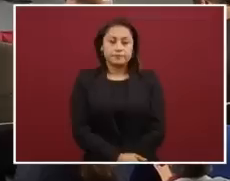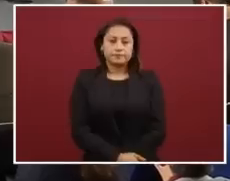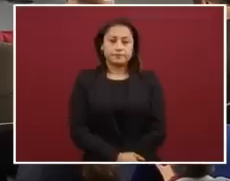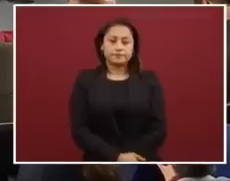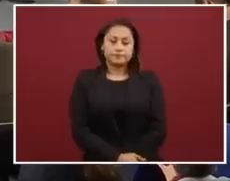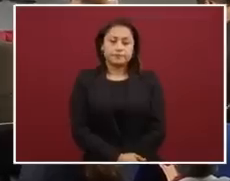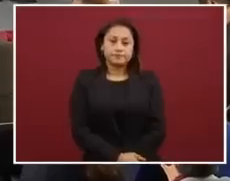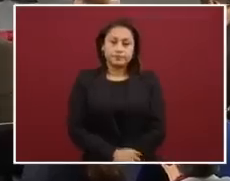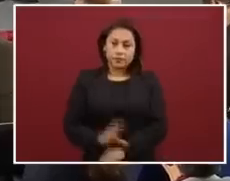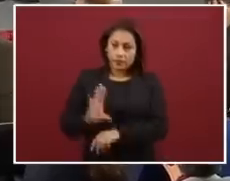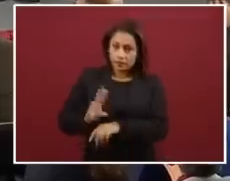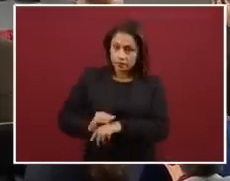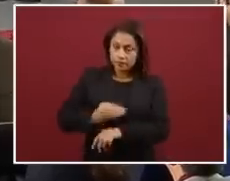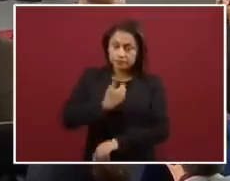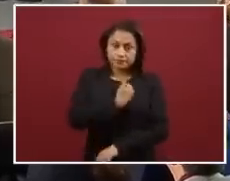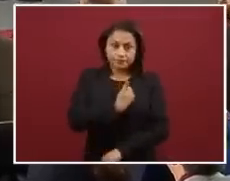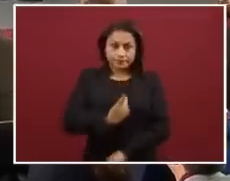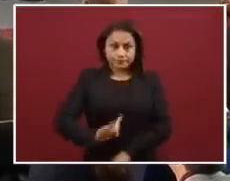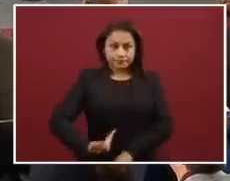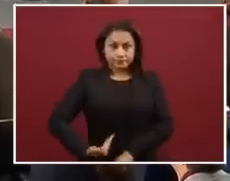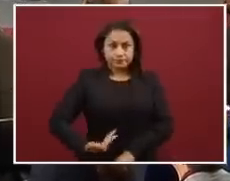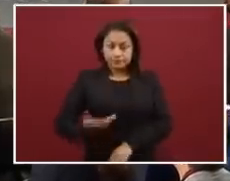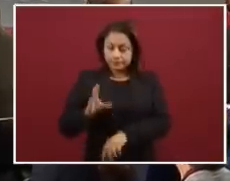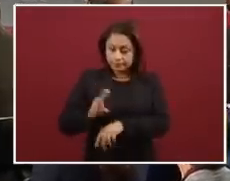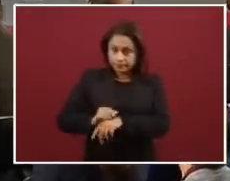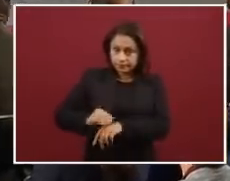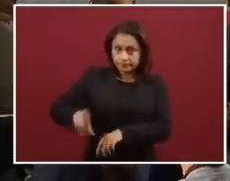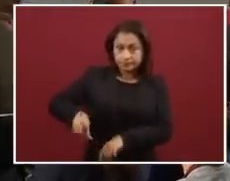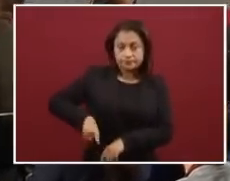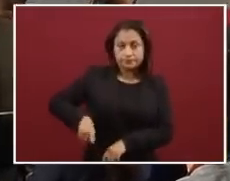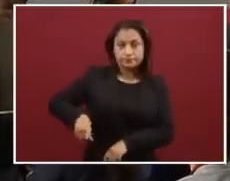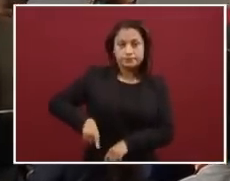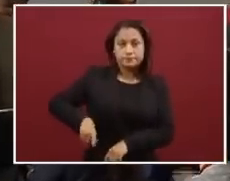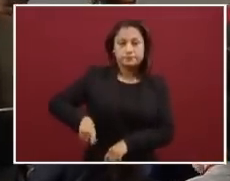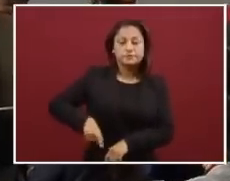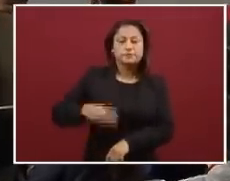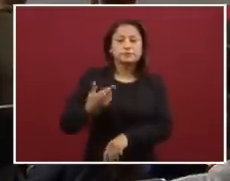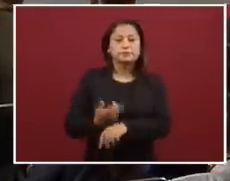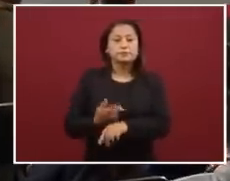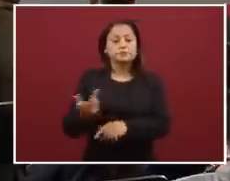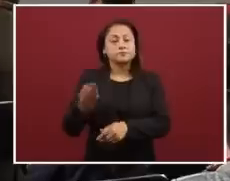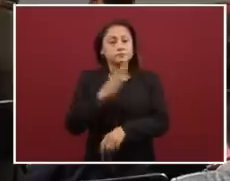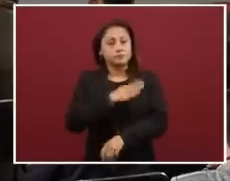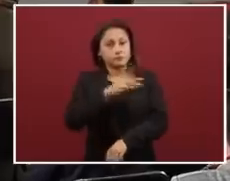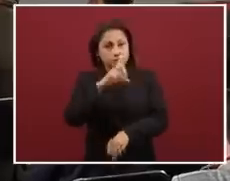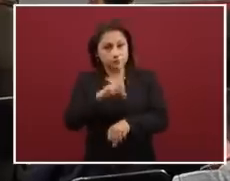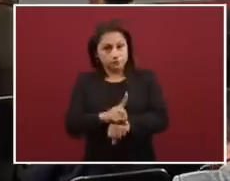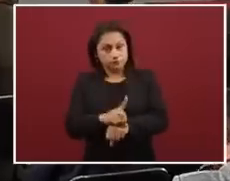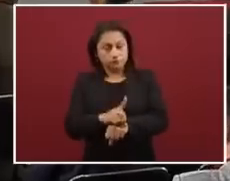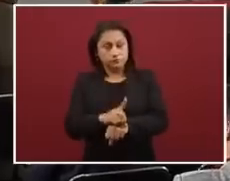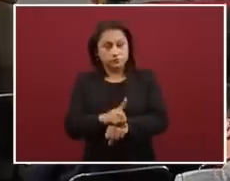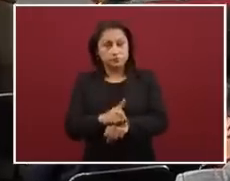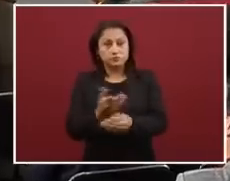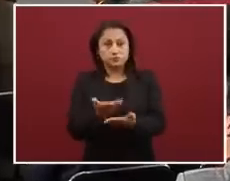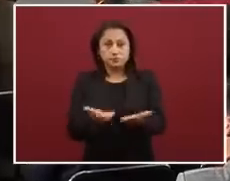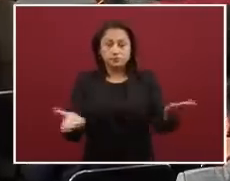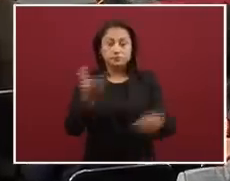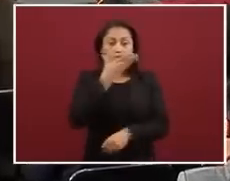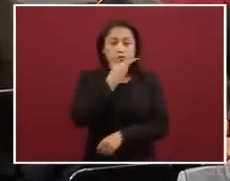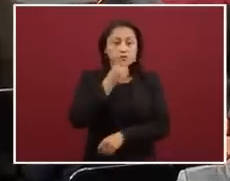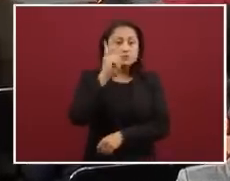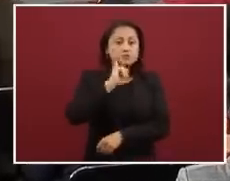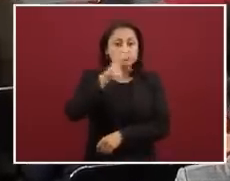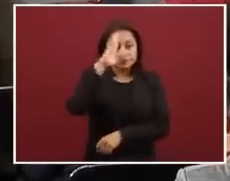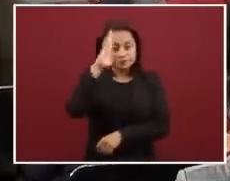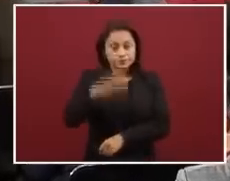Con su permiso, señor presidente, señores gobernadores, buenos días, señoras, señores. Para el día de hoy